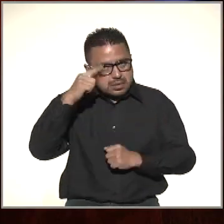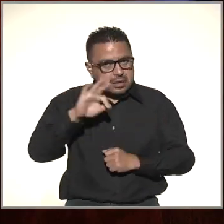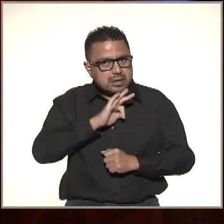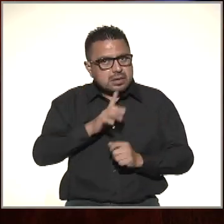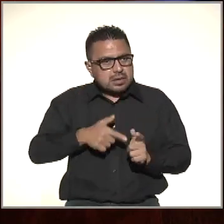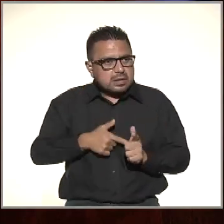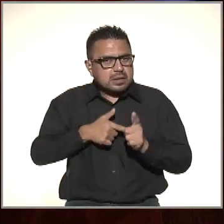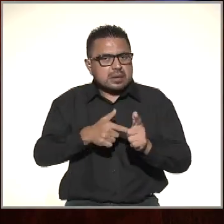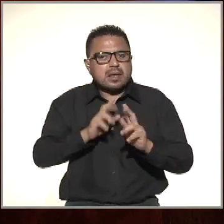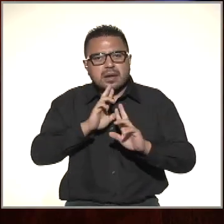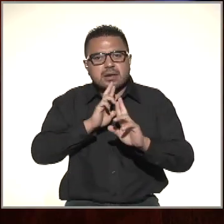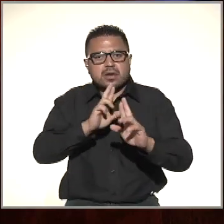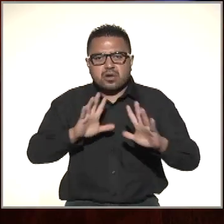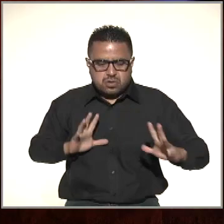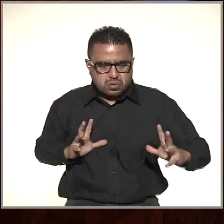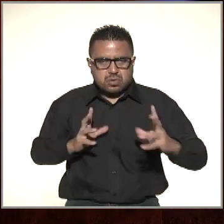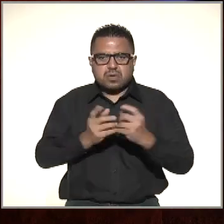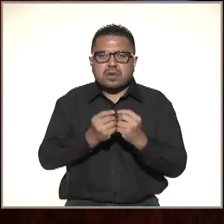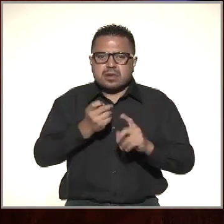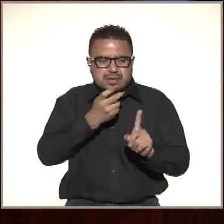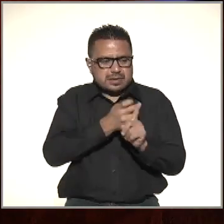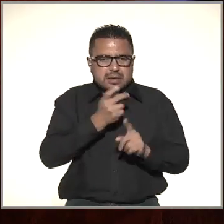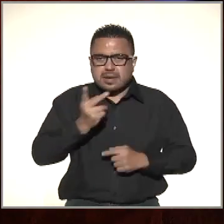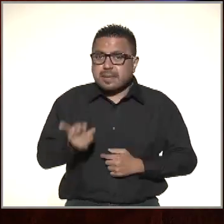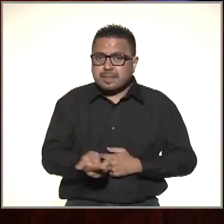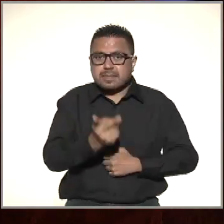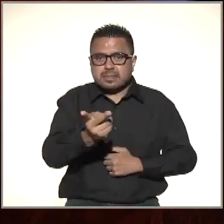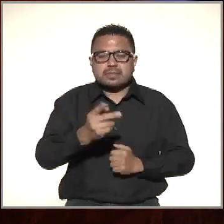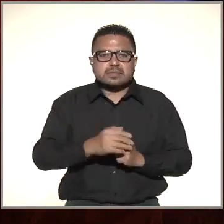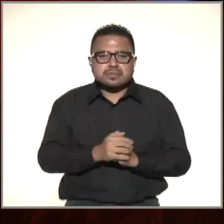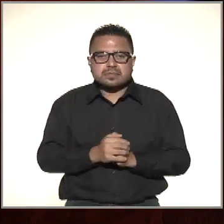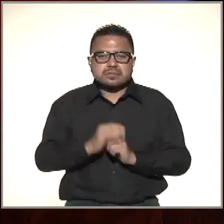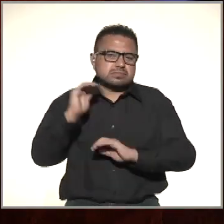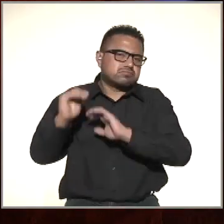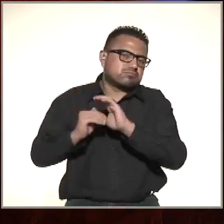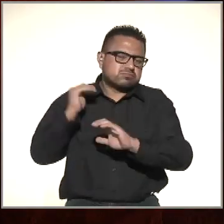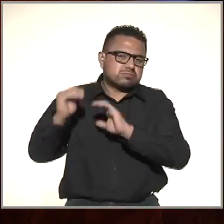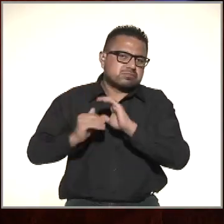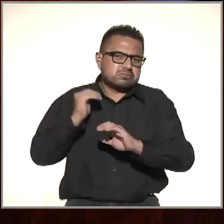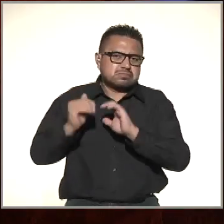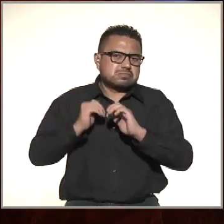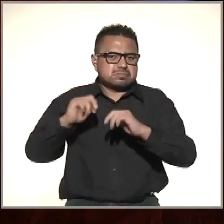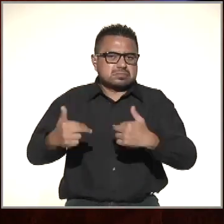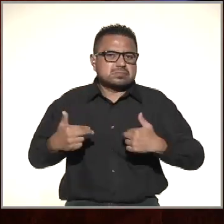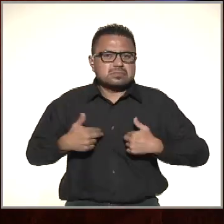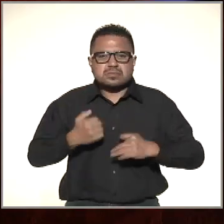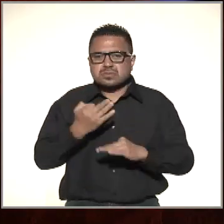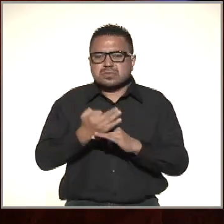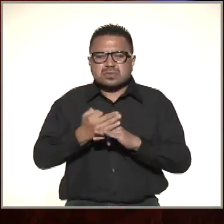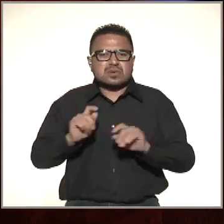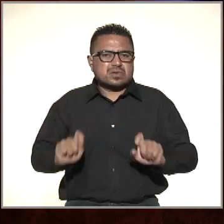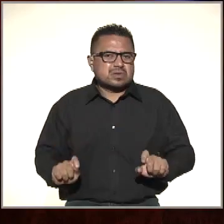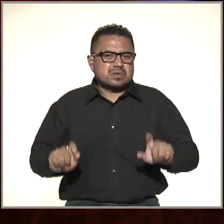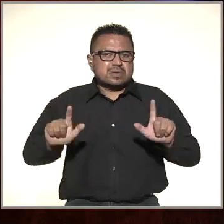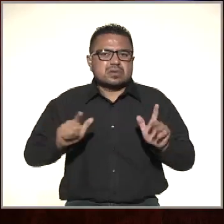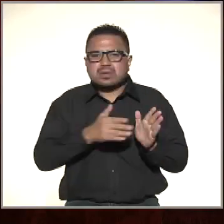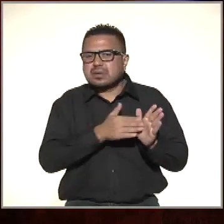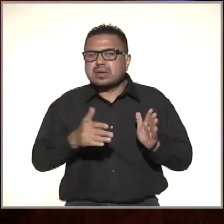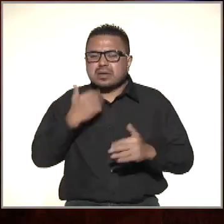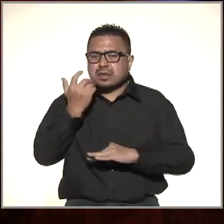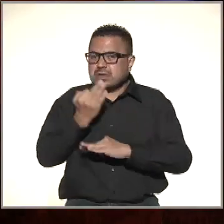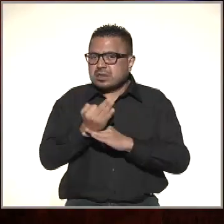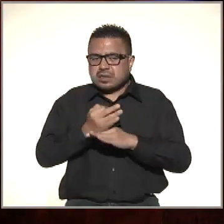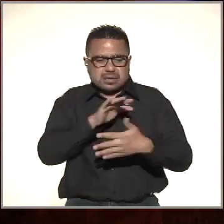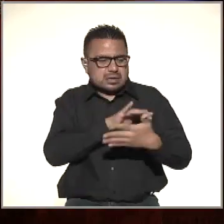vayamos respondiendo en conjunto estas preguntas. Y de los comentarios que hemos recibido sobre este programa, les quiero leer este